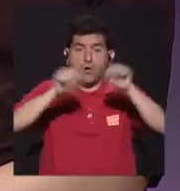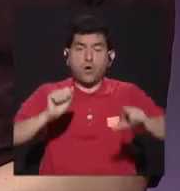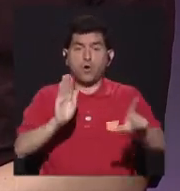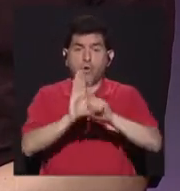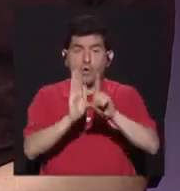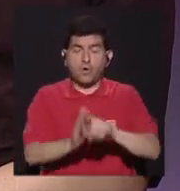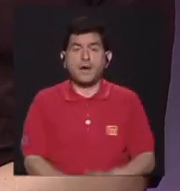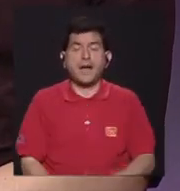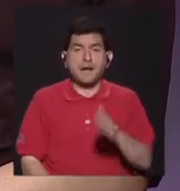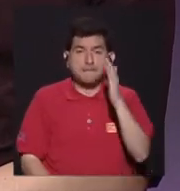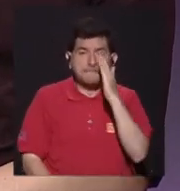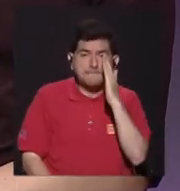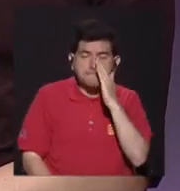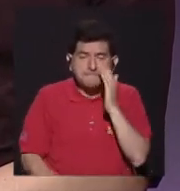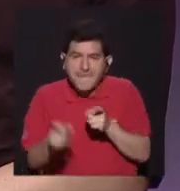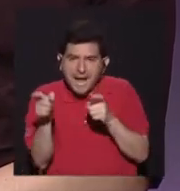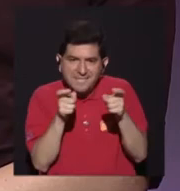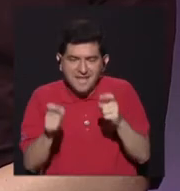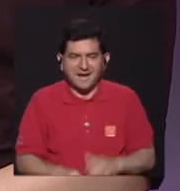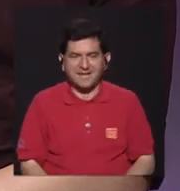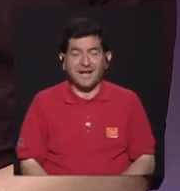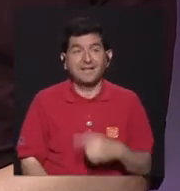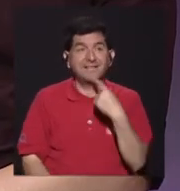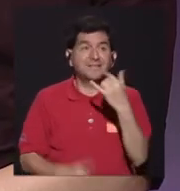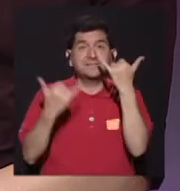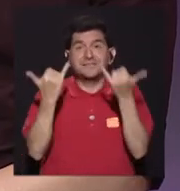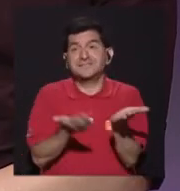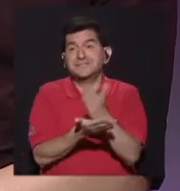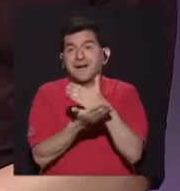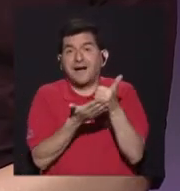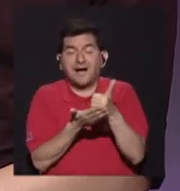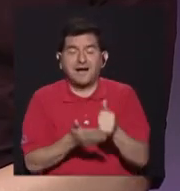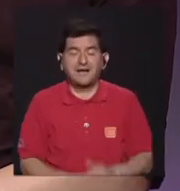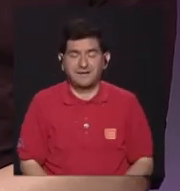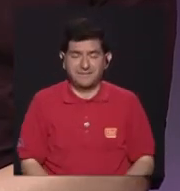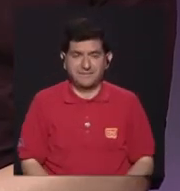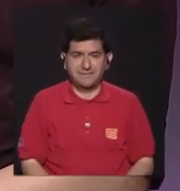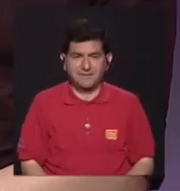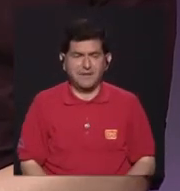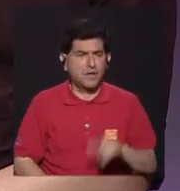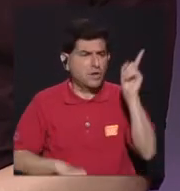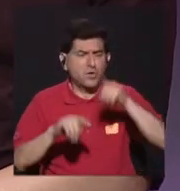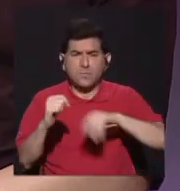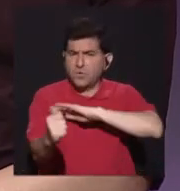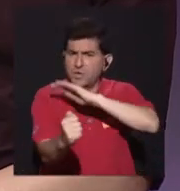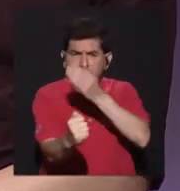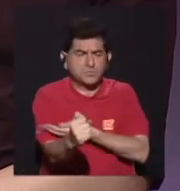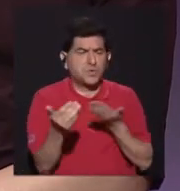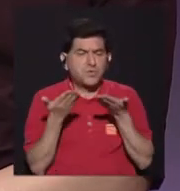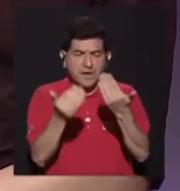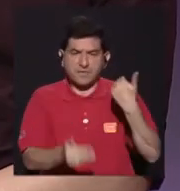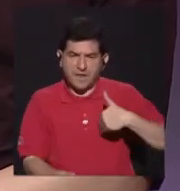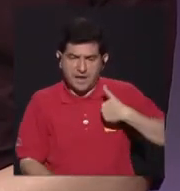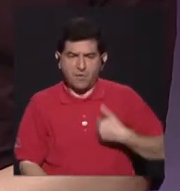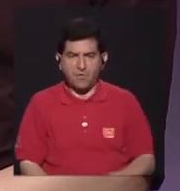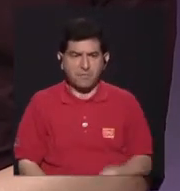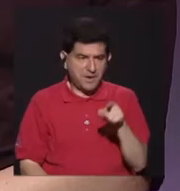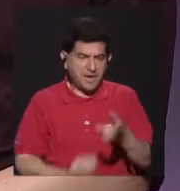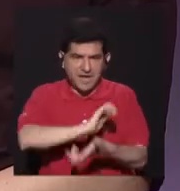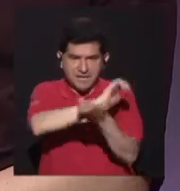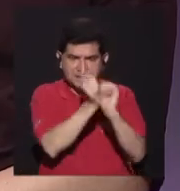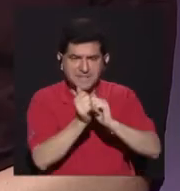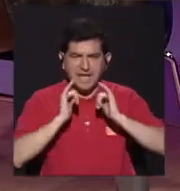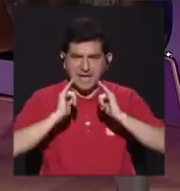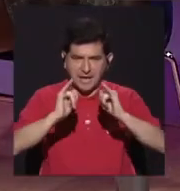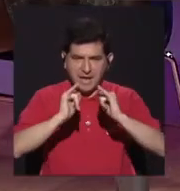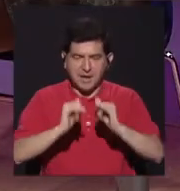volviendo matriarcal, o palabras como estas, han mencionado algunos como esta defensa. Entonces no podemos empoderar a un hombre que vive estos cambios de